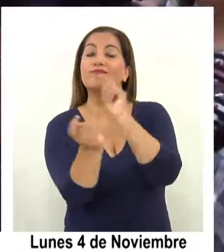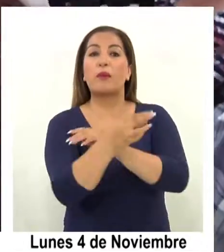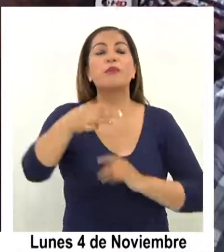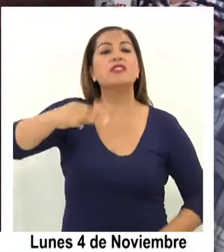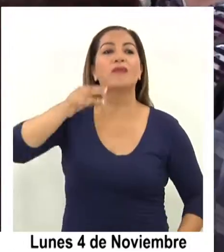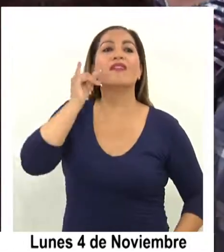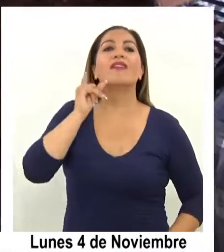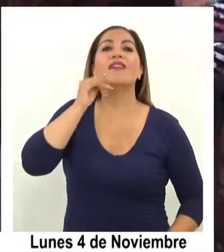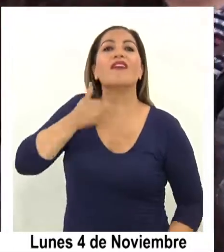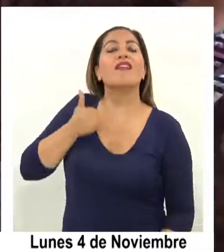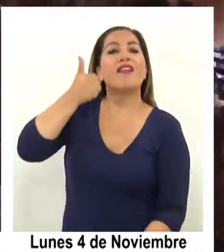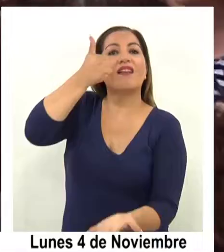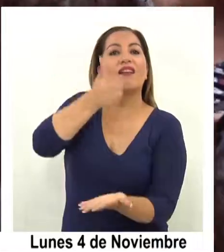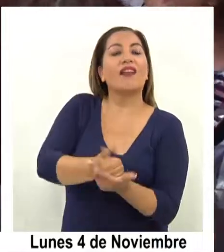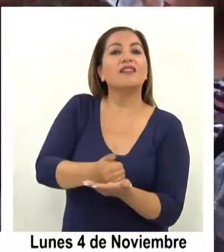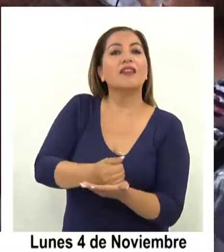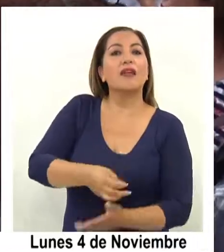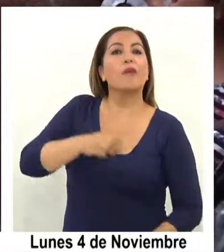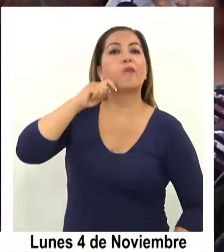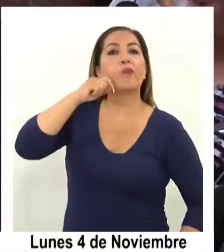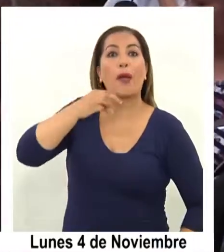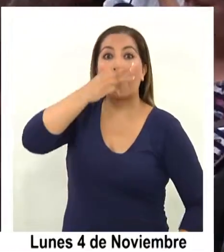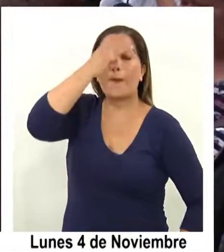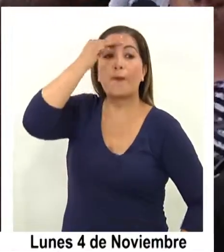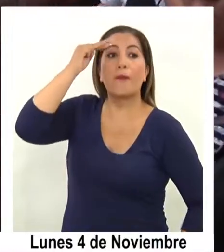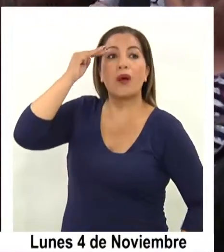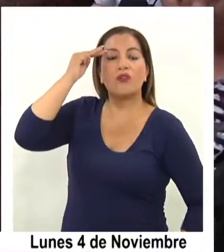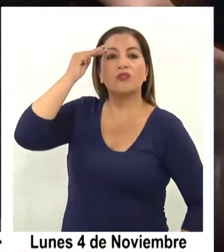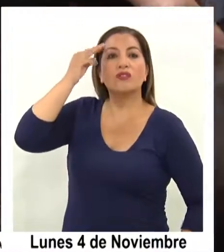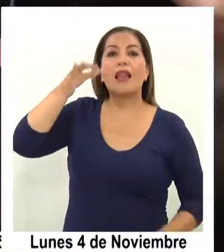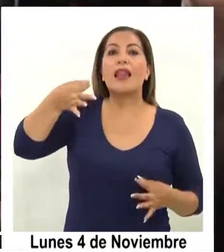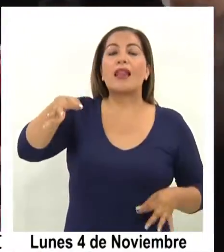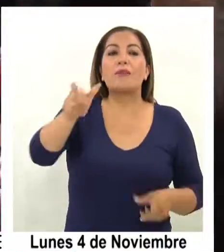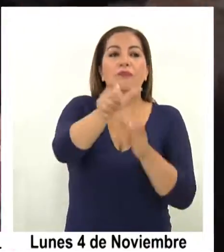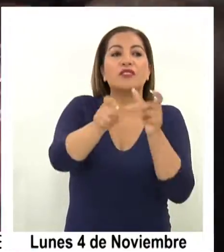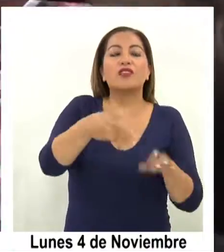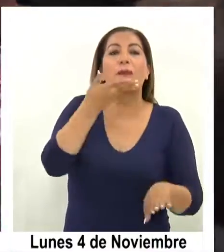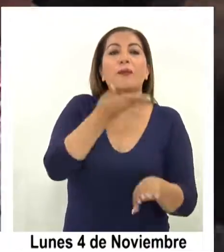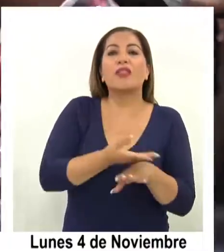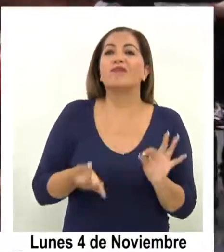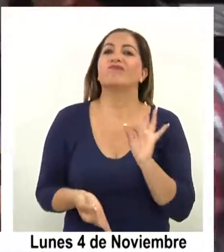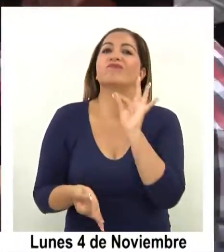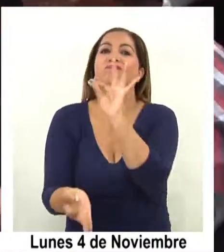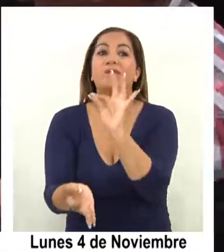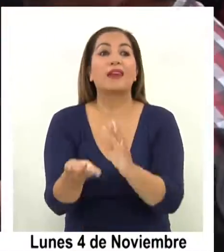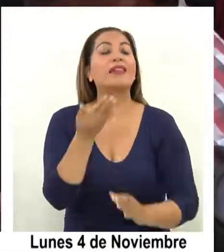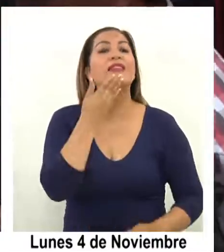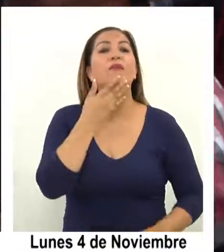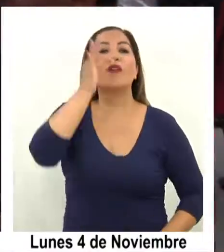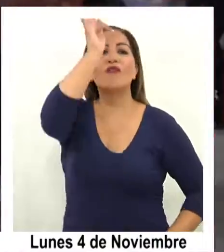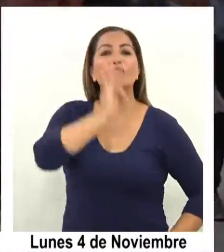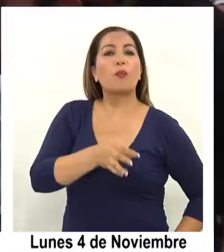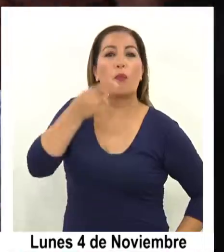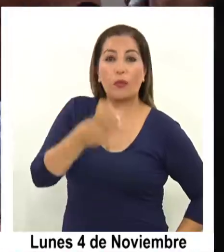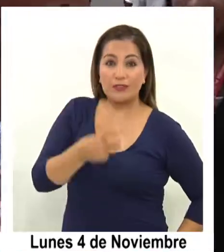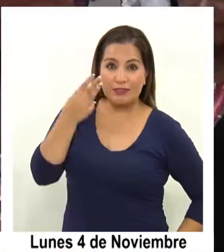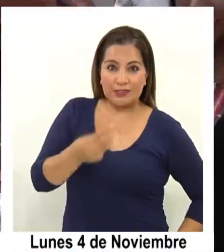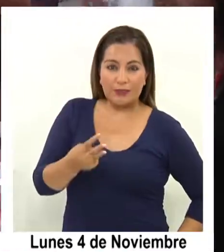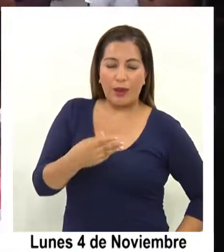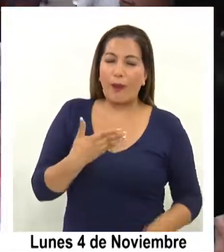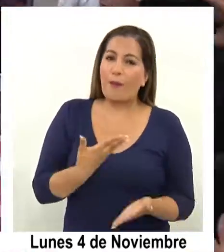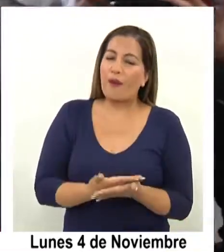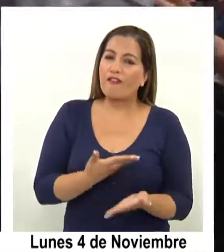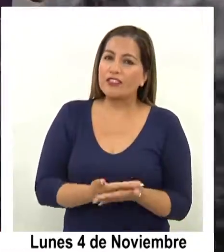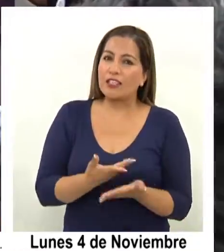de Iquique, donde el alcalde, Mauricio Soria, recibió un petitorio de la mesa social. Además, los funcionarios municipales